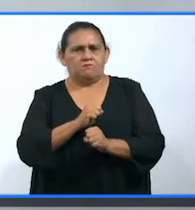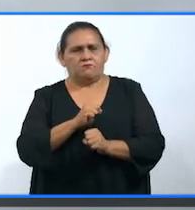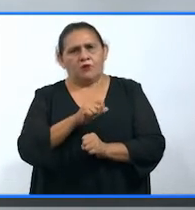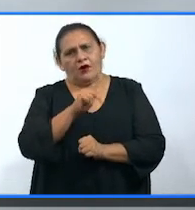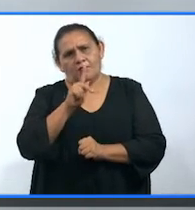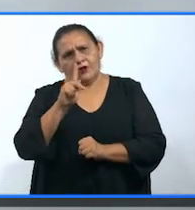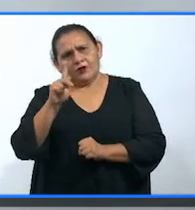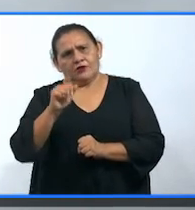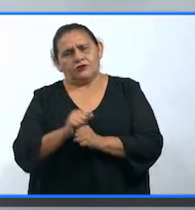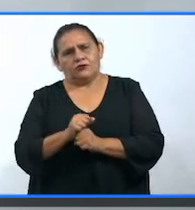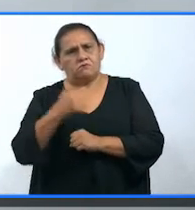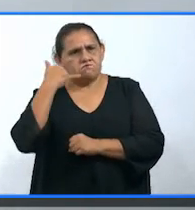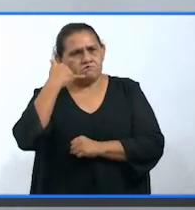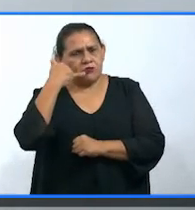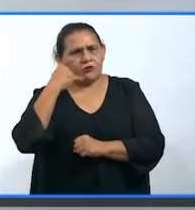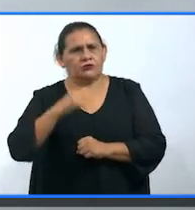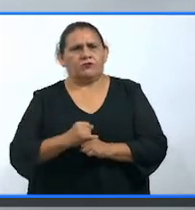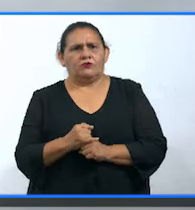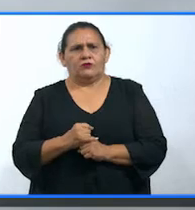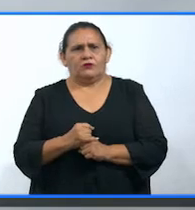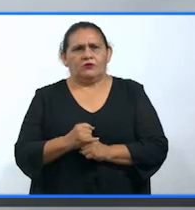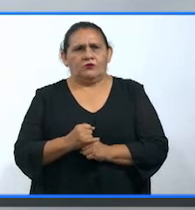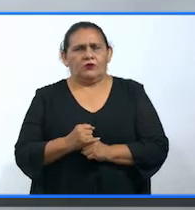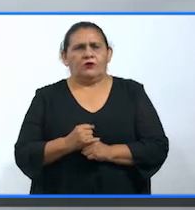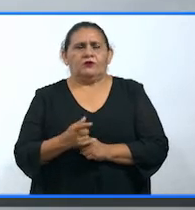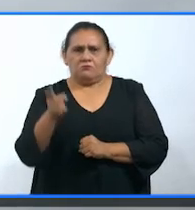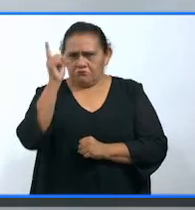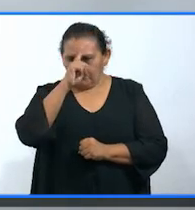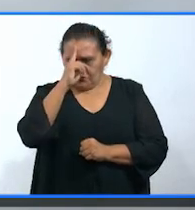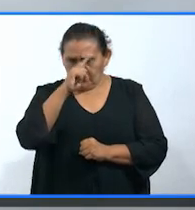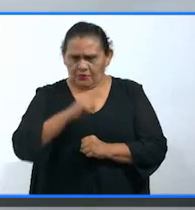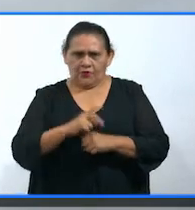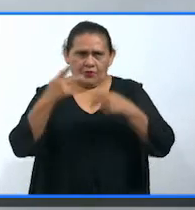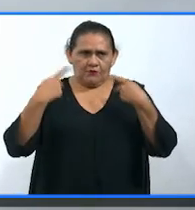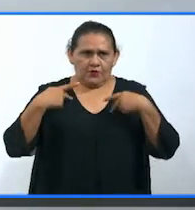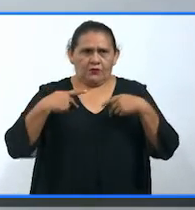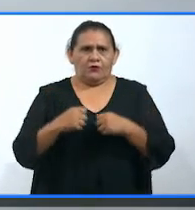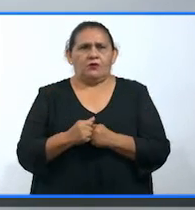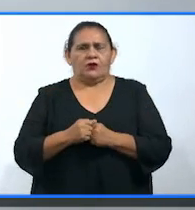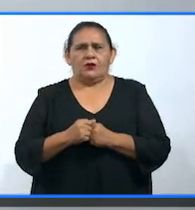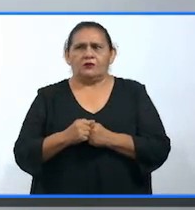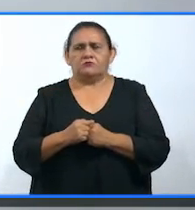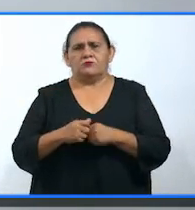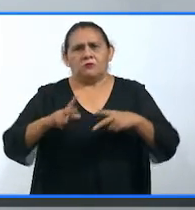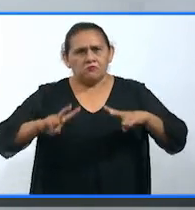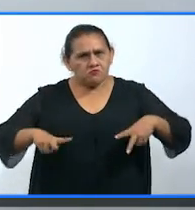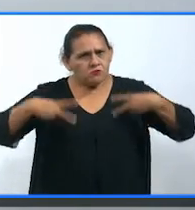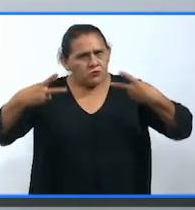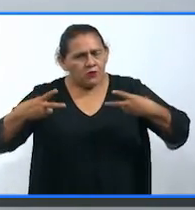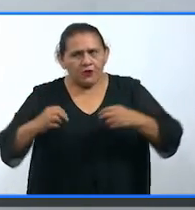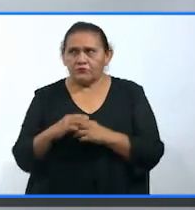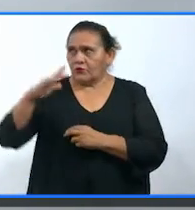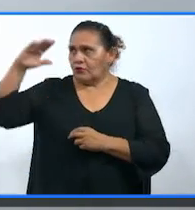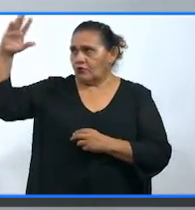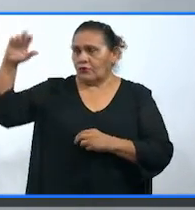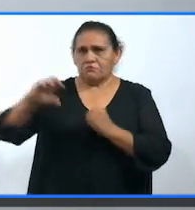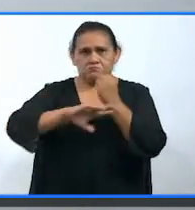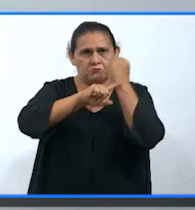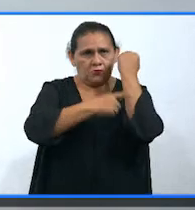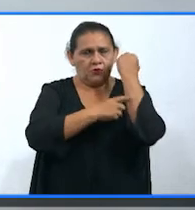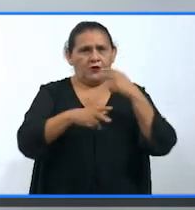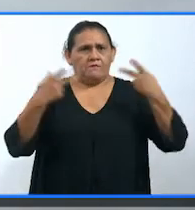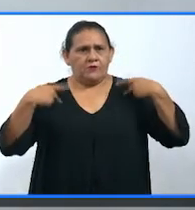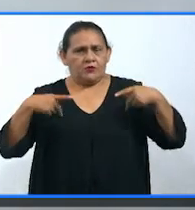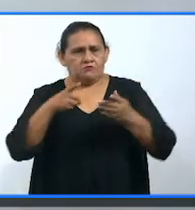para los sistemas Android y Apple. Recomendamos a la población vulnerable como adultos mayores, mujeres embarazadas, personas con